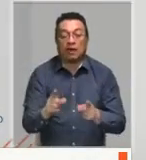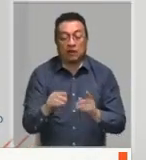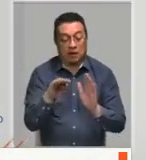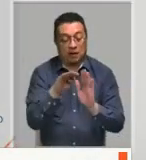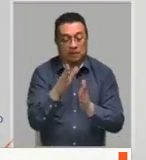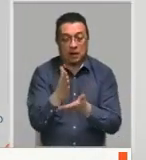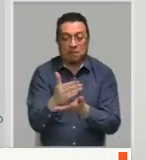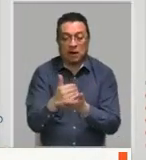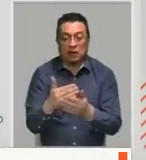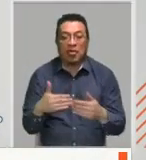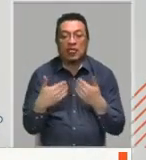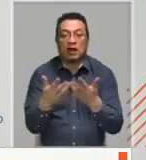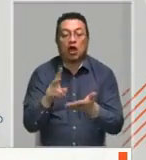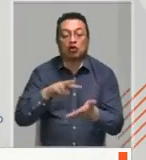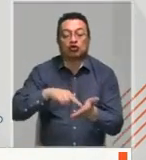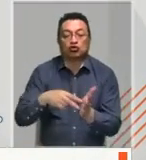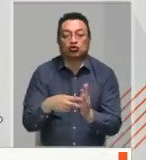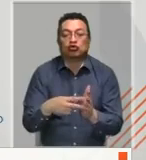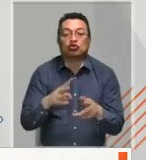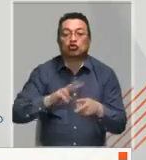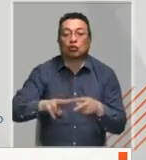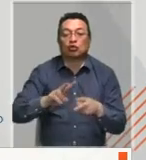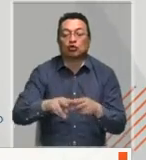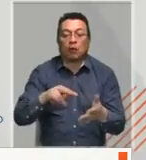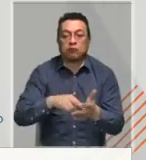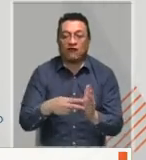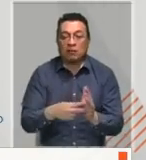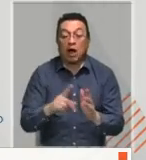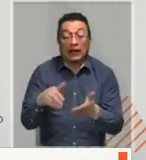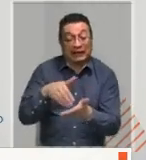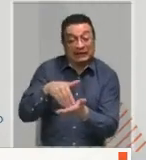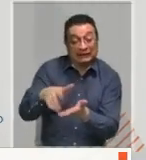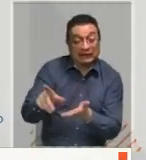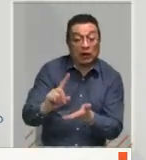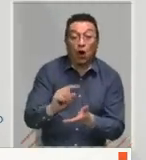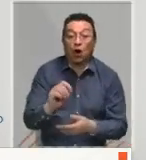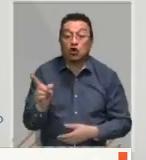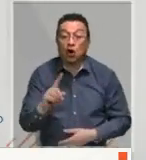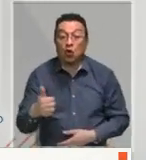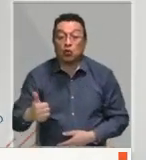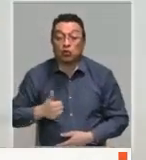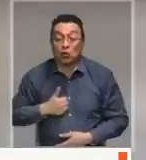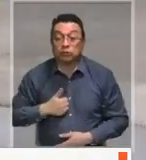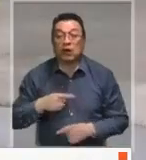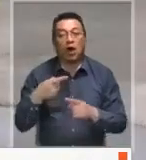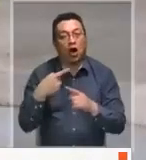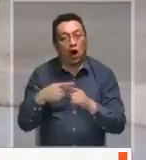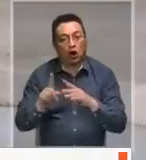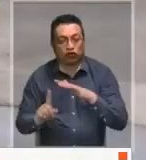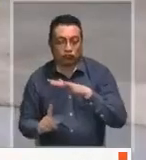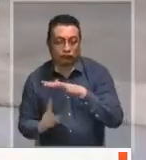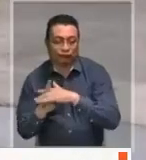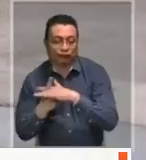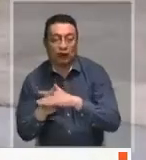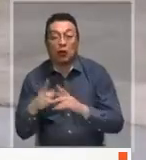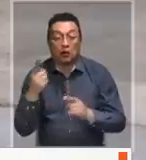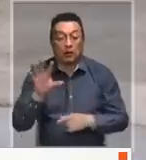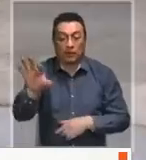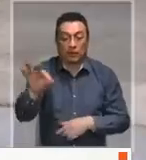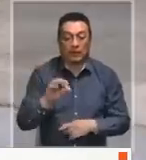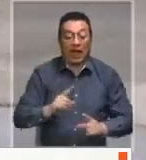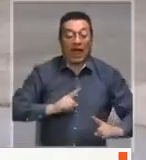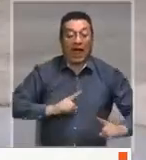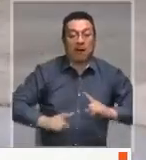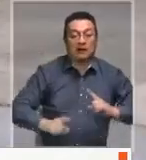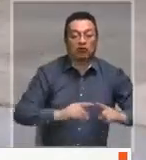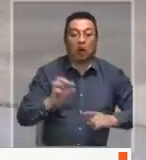la solución para los problemas financieros que tiene. Si se rechaza o no se cumple, aparece una nueva figura. La designación de un administrador provisional,